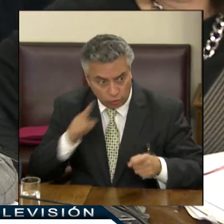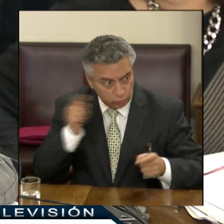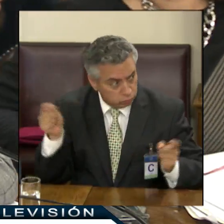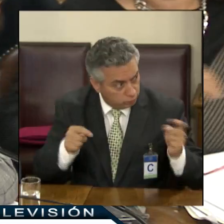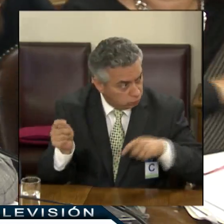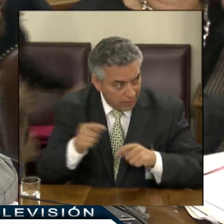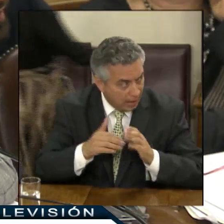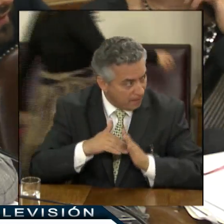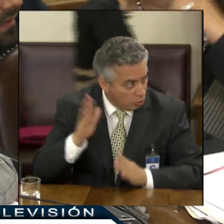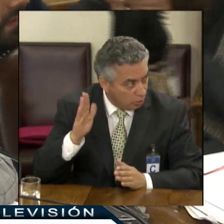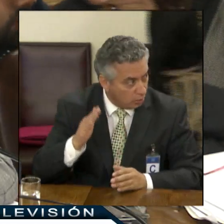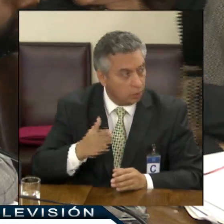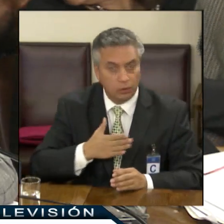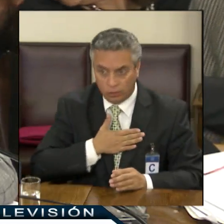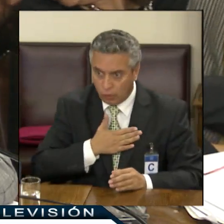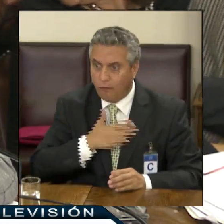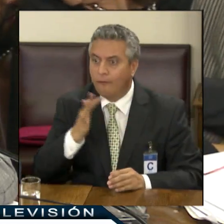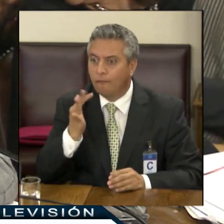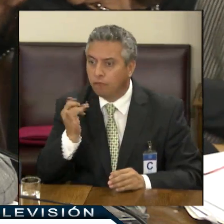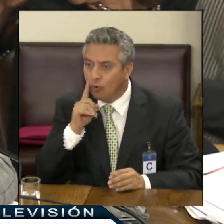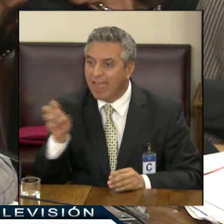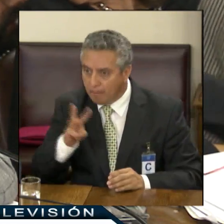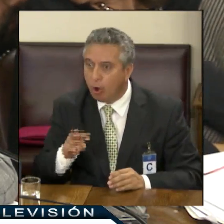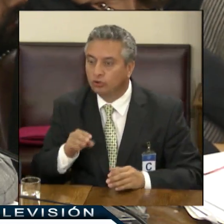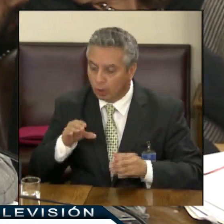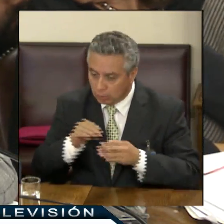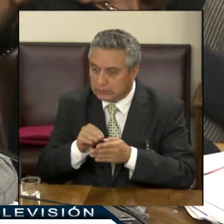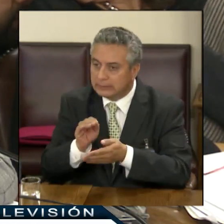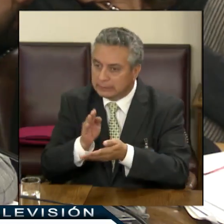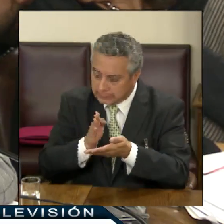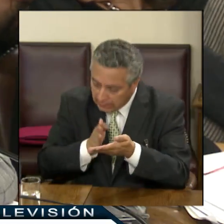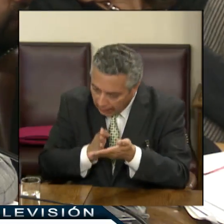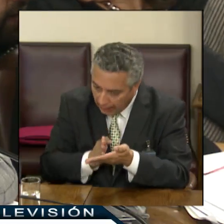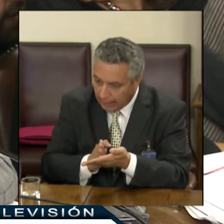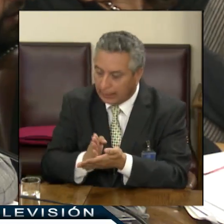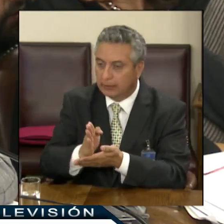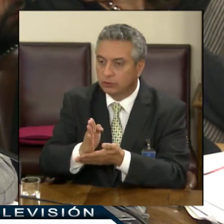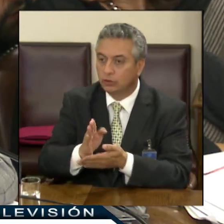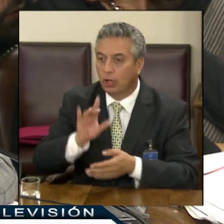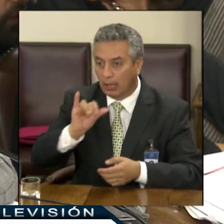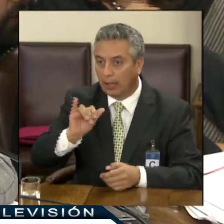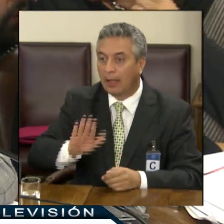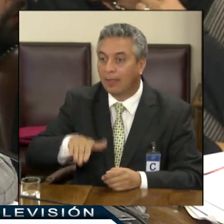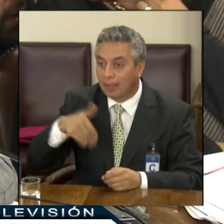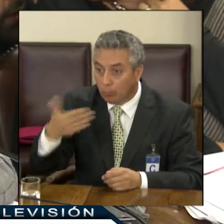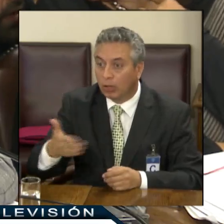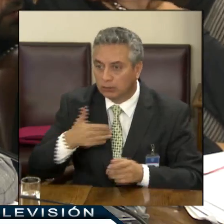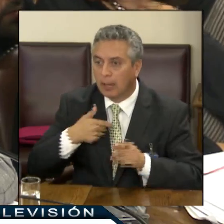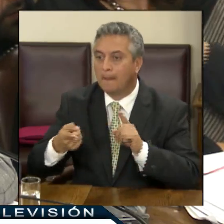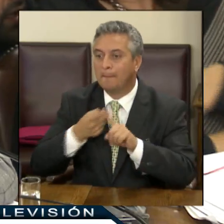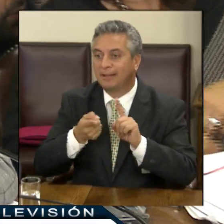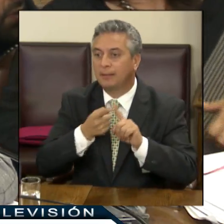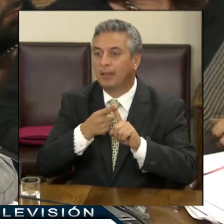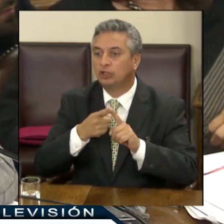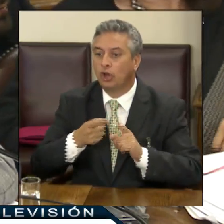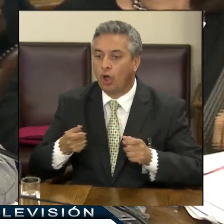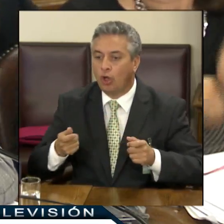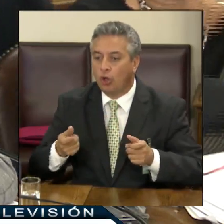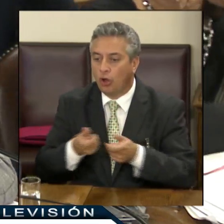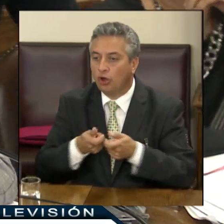comisión fuimos parte en el inicio y después nuestra participación en la comisión